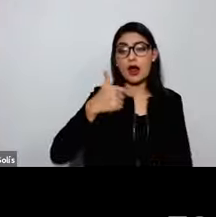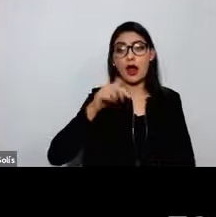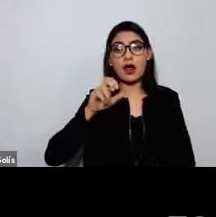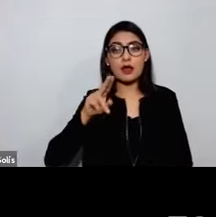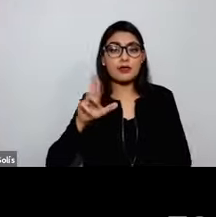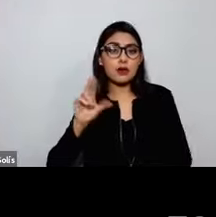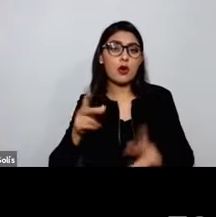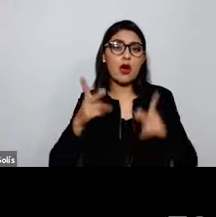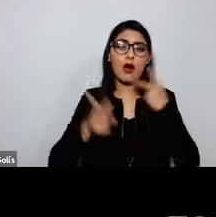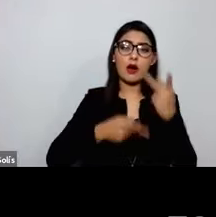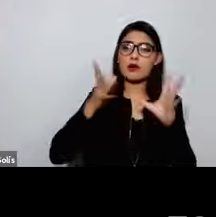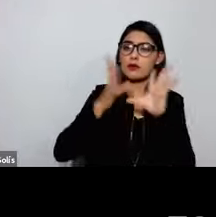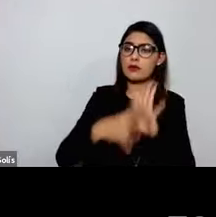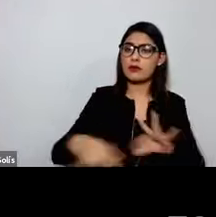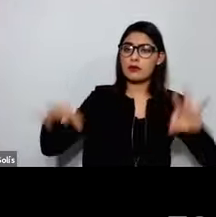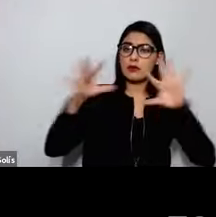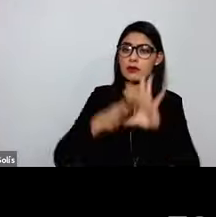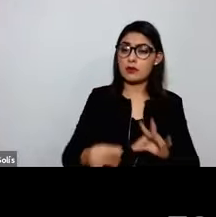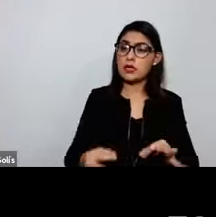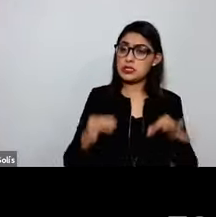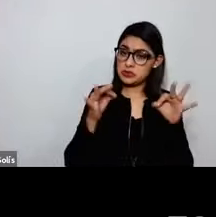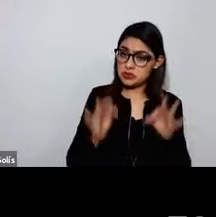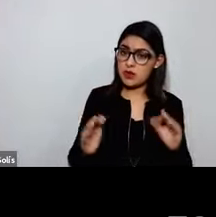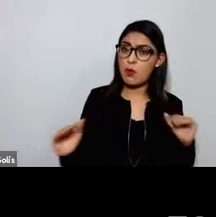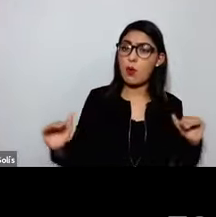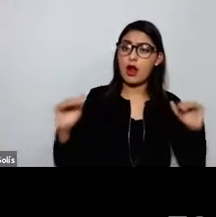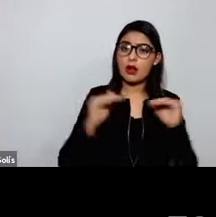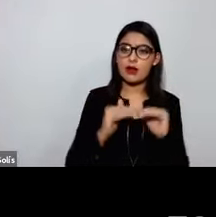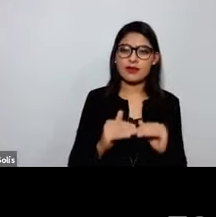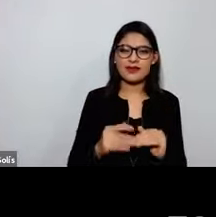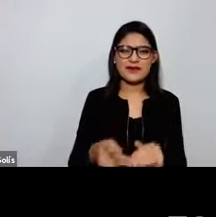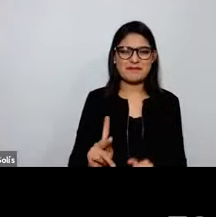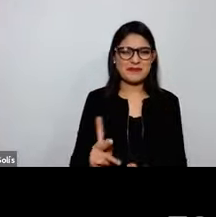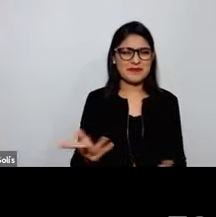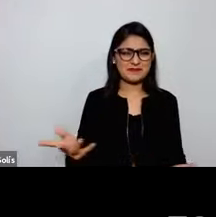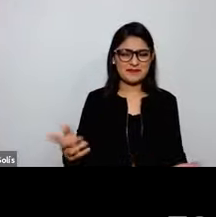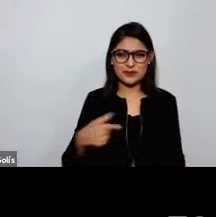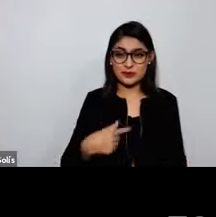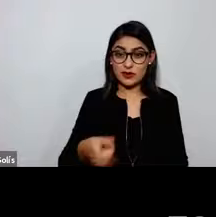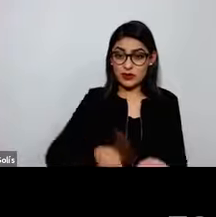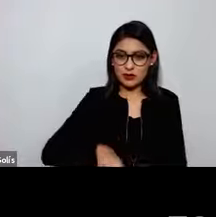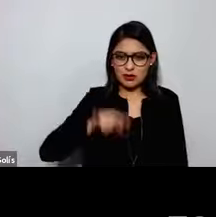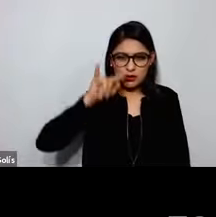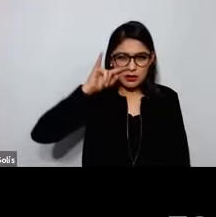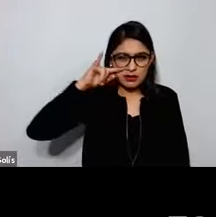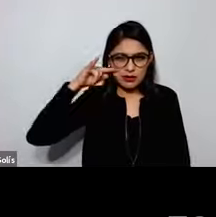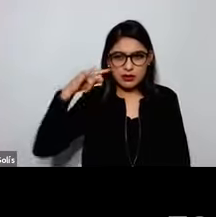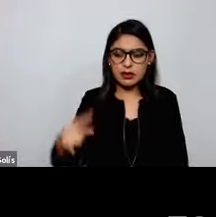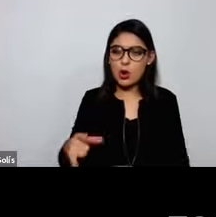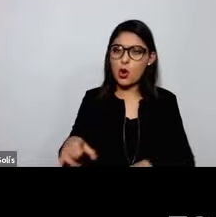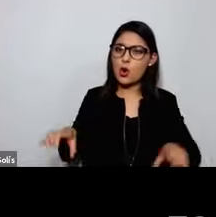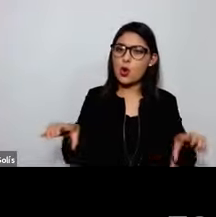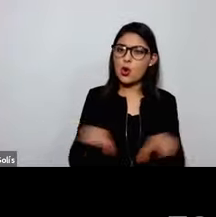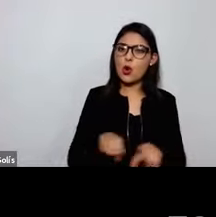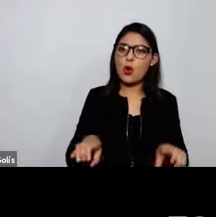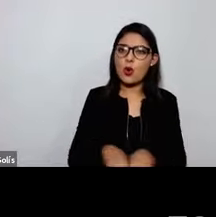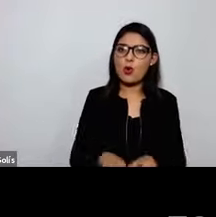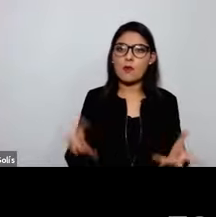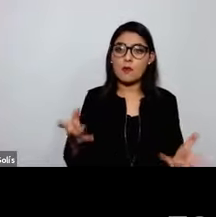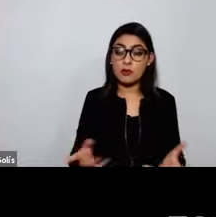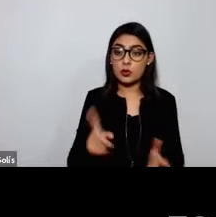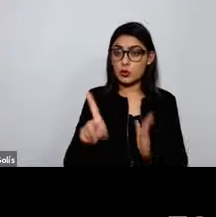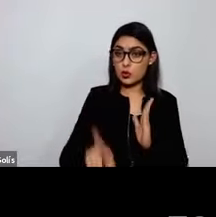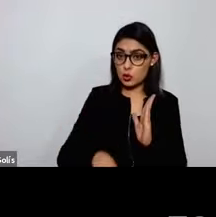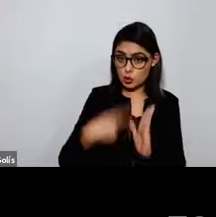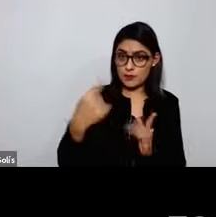fingiendo o invocando una igualdad formal, lo cual me indignó muchísimo. En uno de los